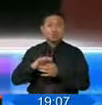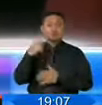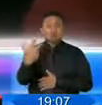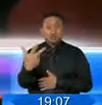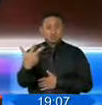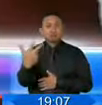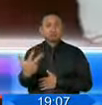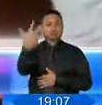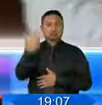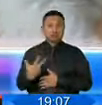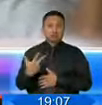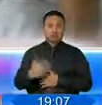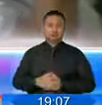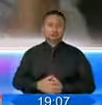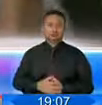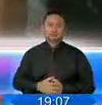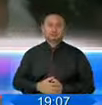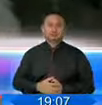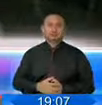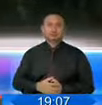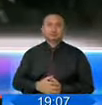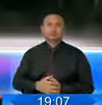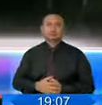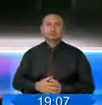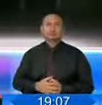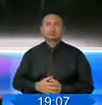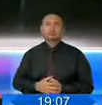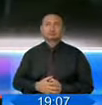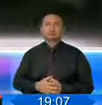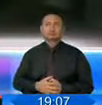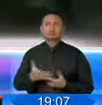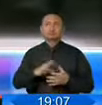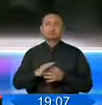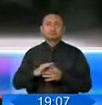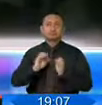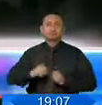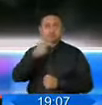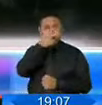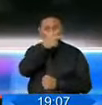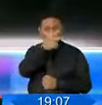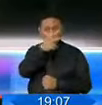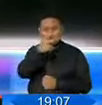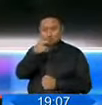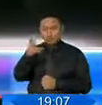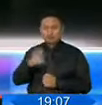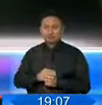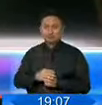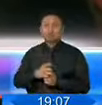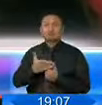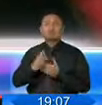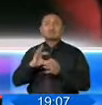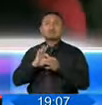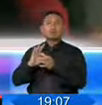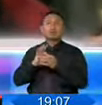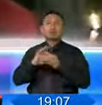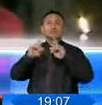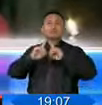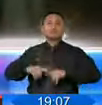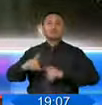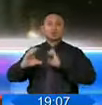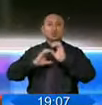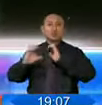compañeros. Muy bien, muchísimas gracias. Compañeros, igual nosotros seguimos observando que varios de nuestros colegas de diferentes